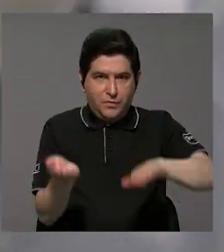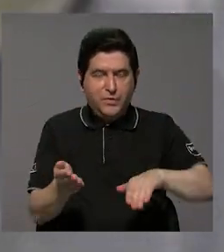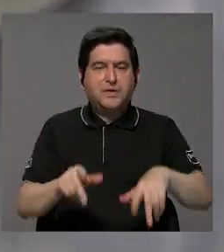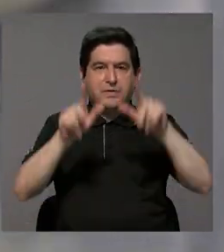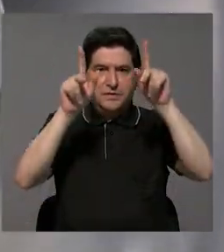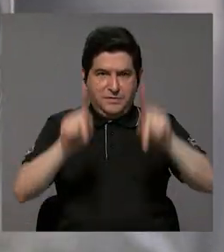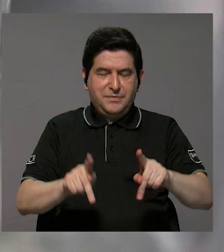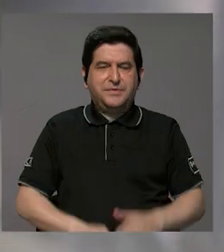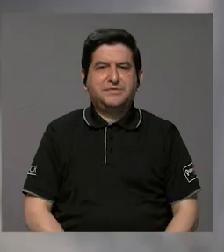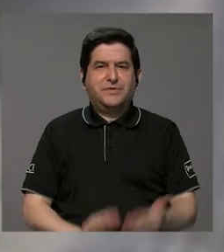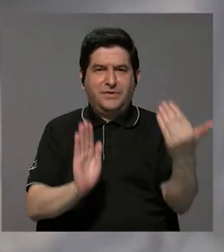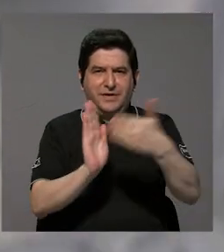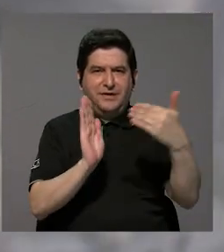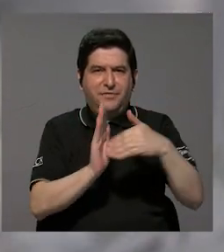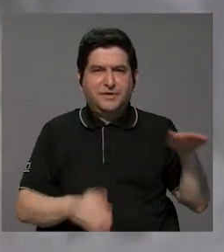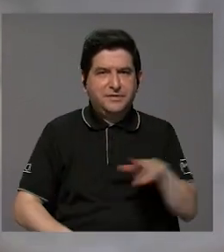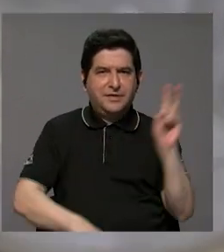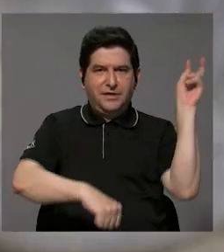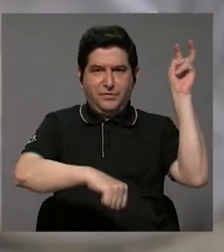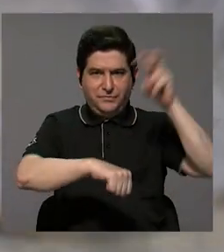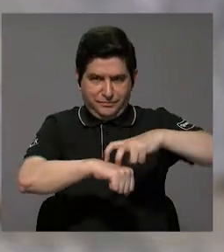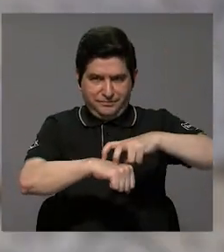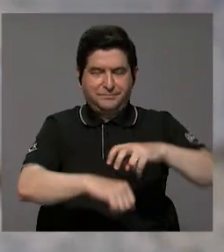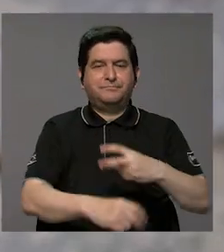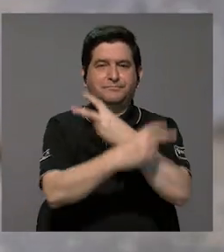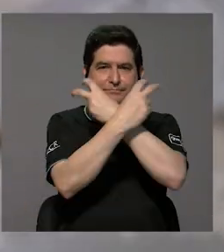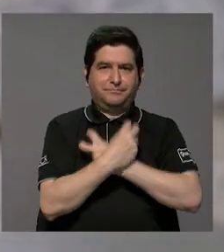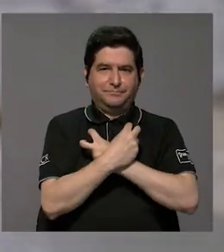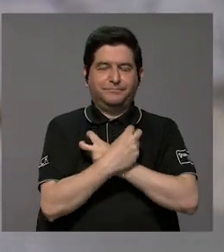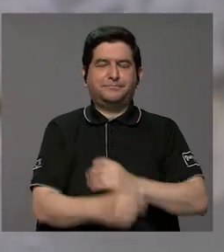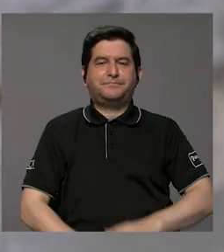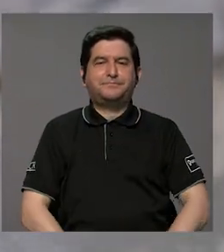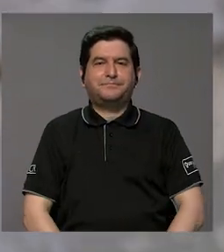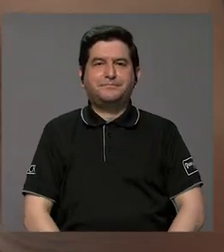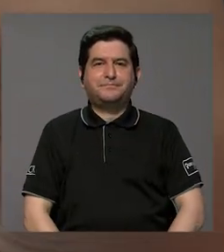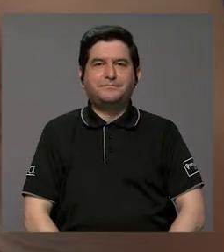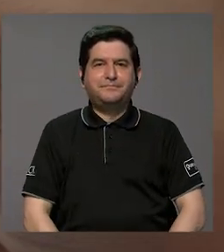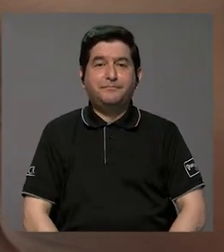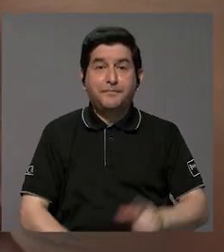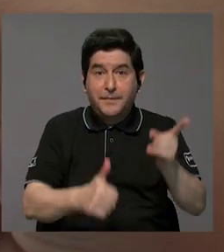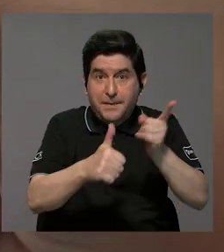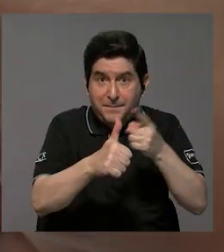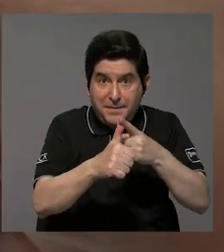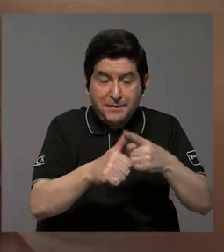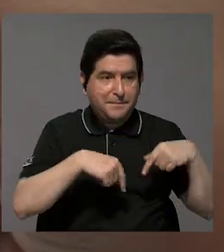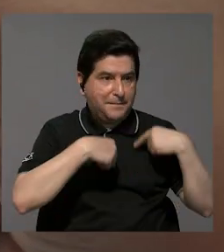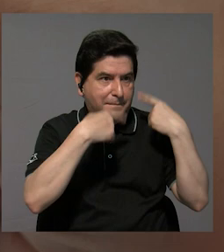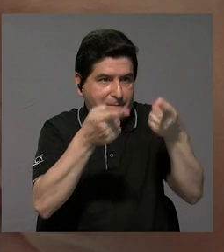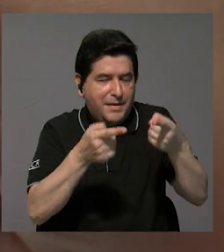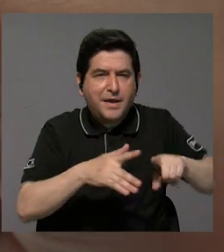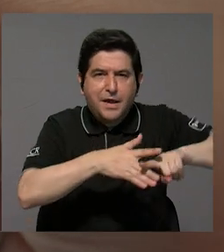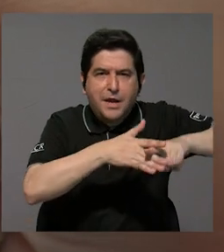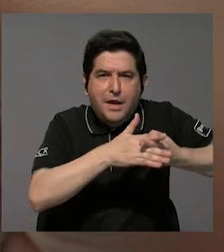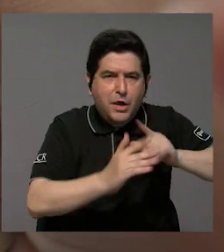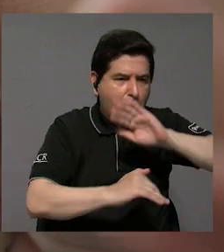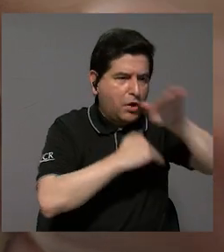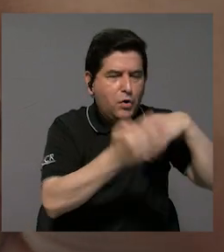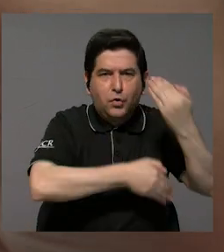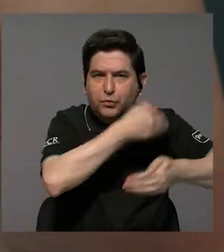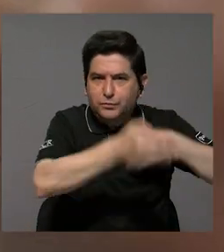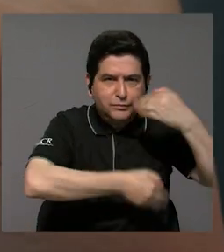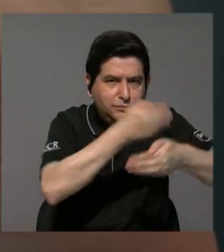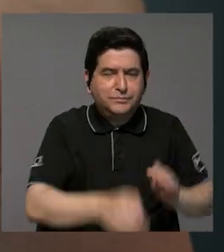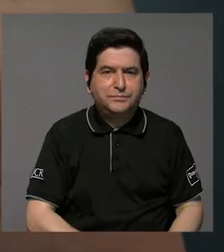la muerte de una persona cuando de un envenenamiento fídico se trata. Primero, nos dirigiremos al inicio de todo